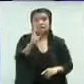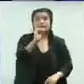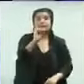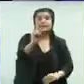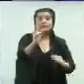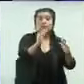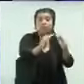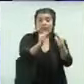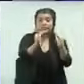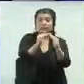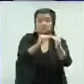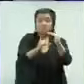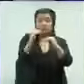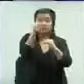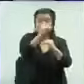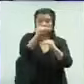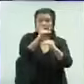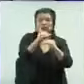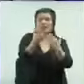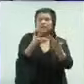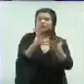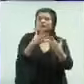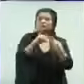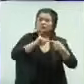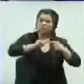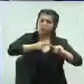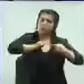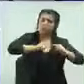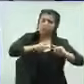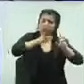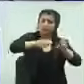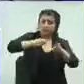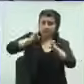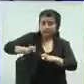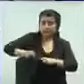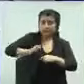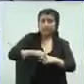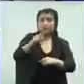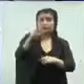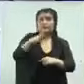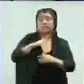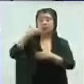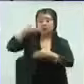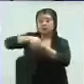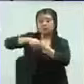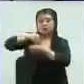viviendas lloran sangre, señor ministro, teniendo el dinero engavetado.